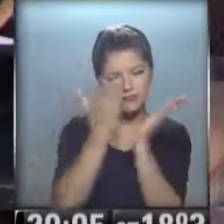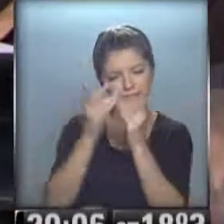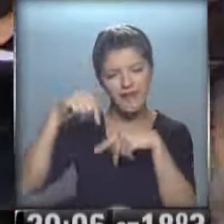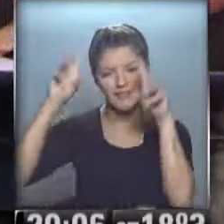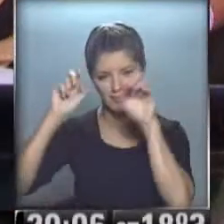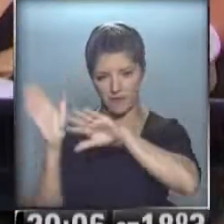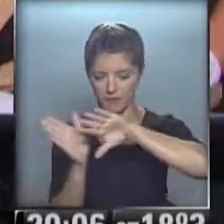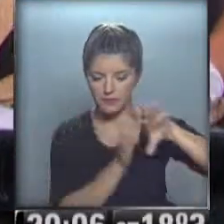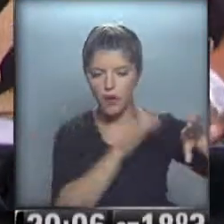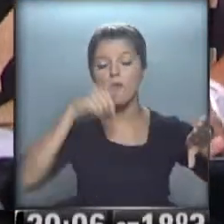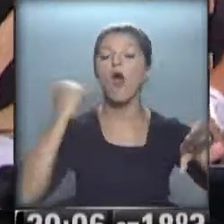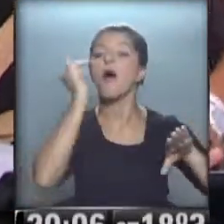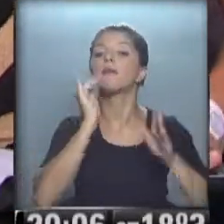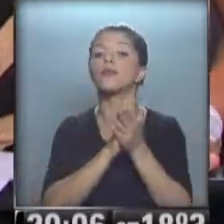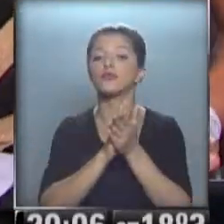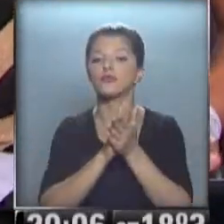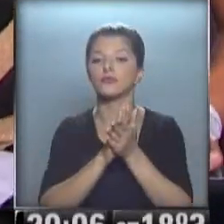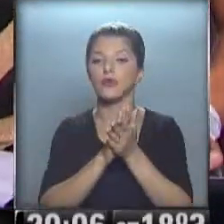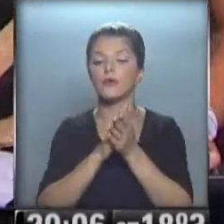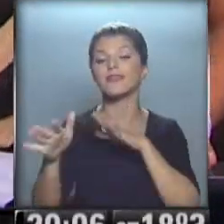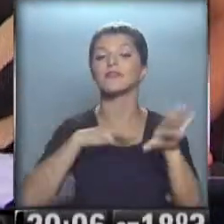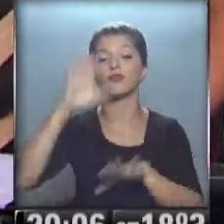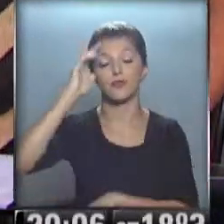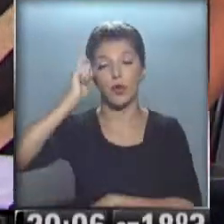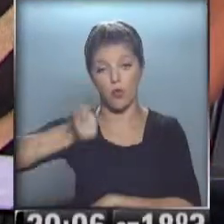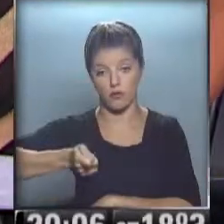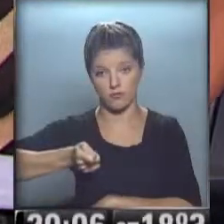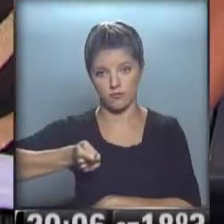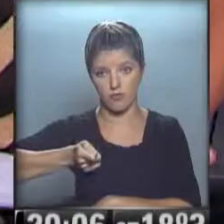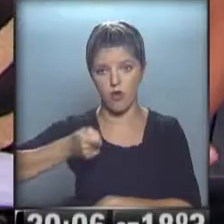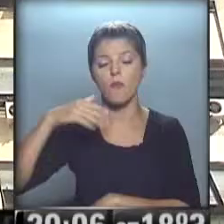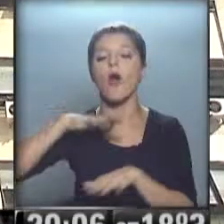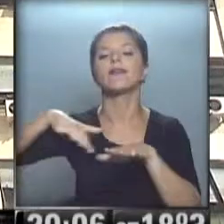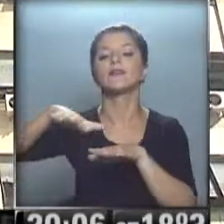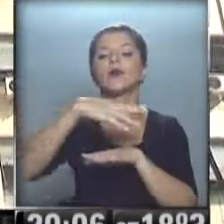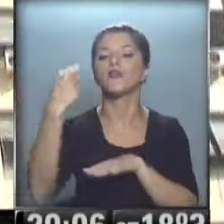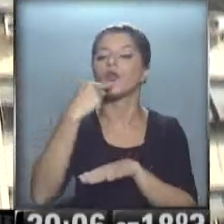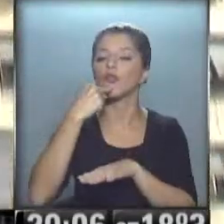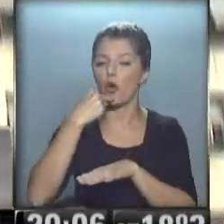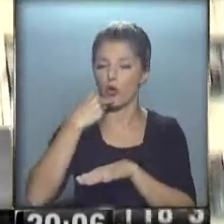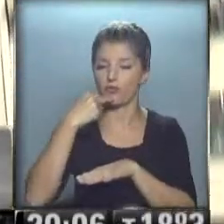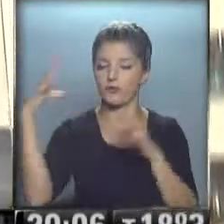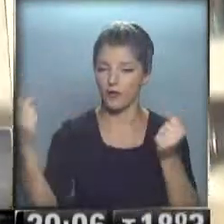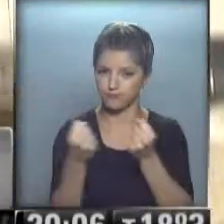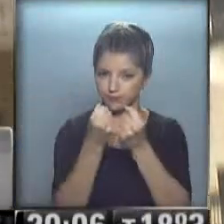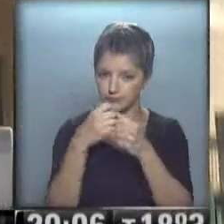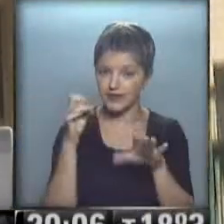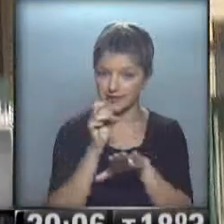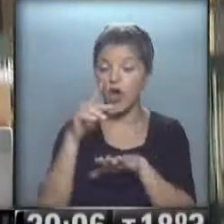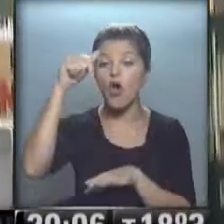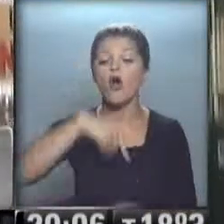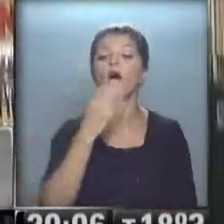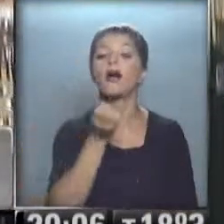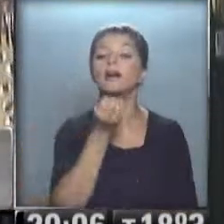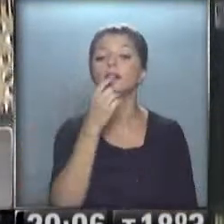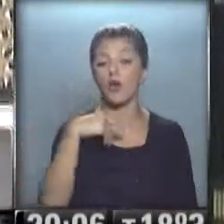Hablamos ahora de una nueva jornada en el juicio que se lleva adelante por la tragedia de Once. Hoy declaró Claudio Siciliano,